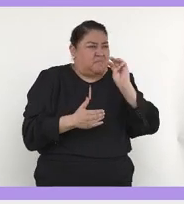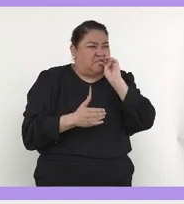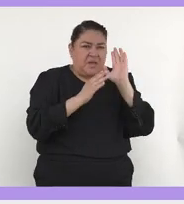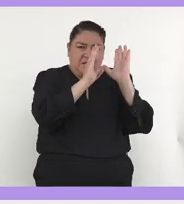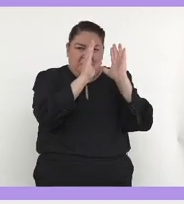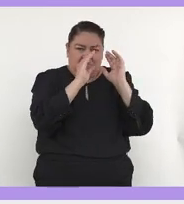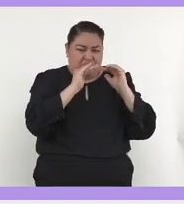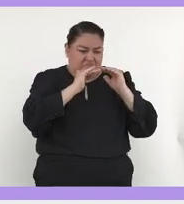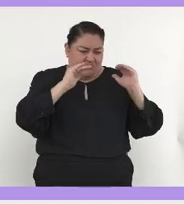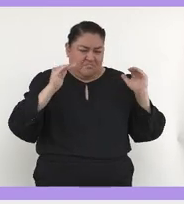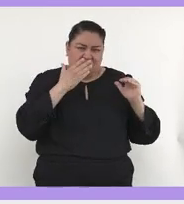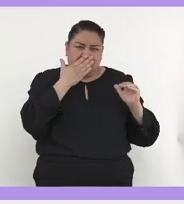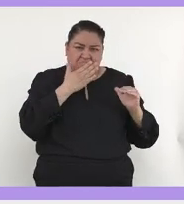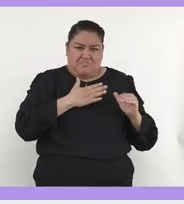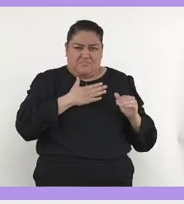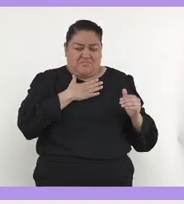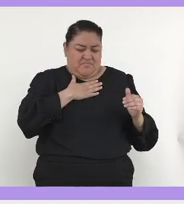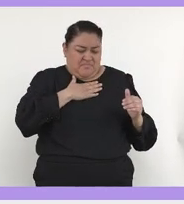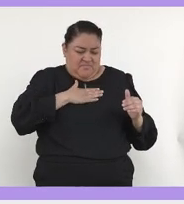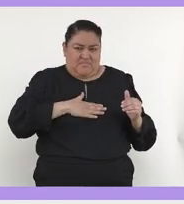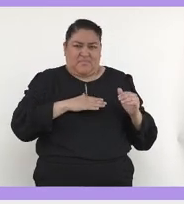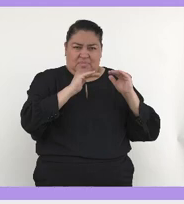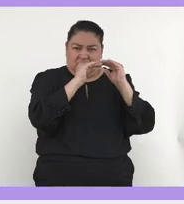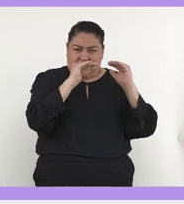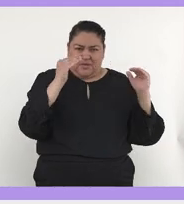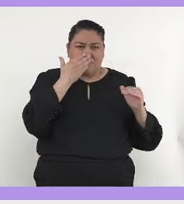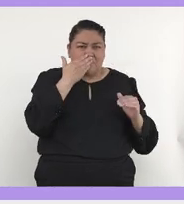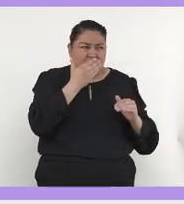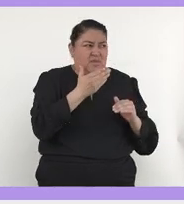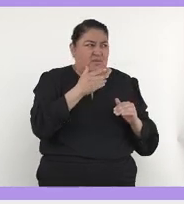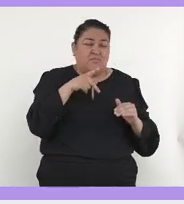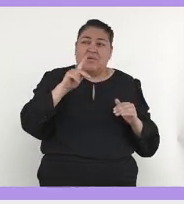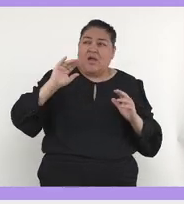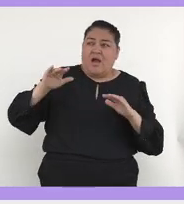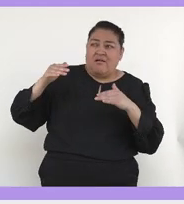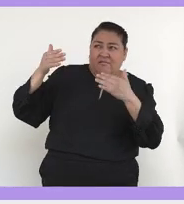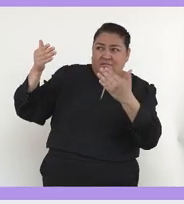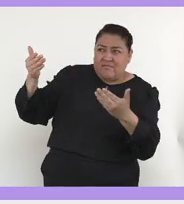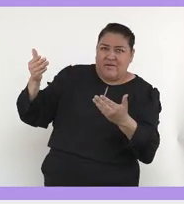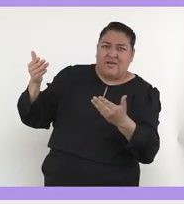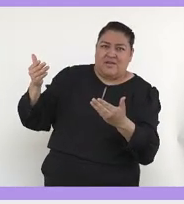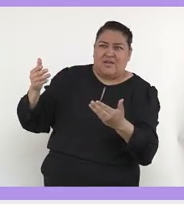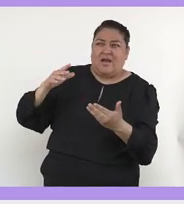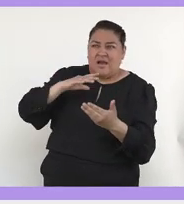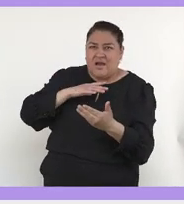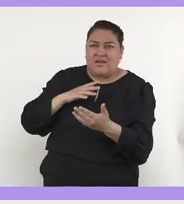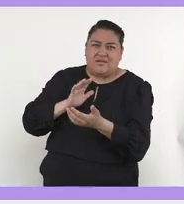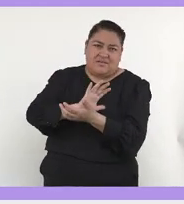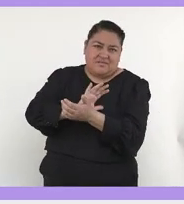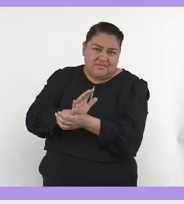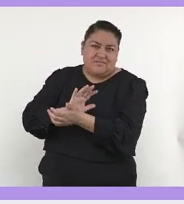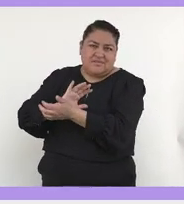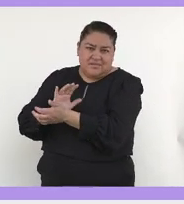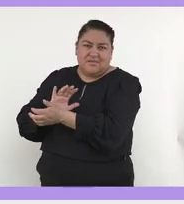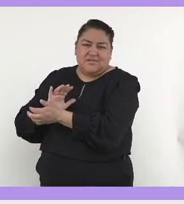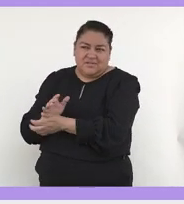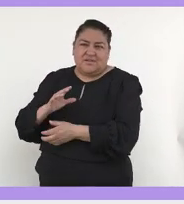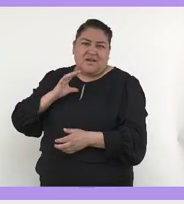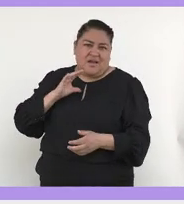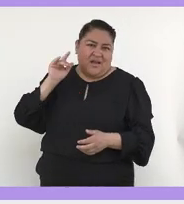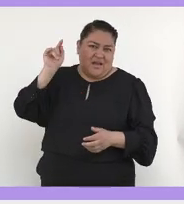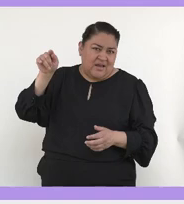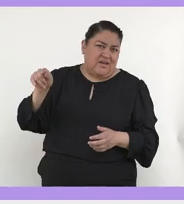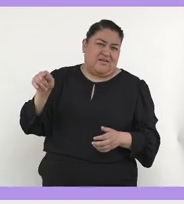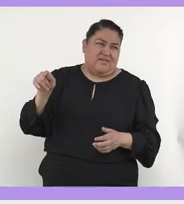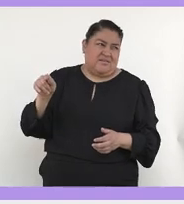lado fue como que bueno que no me enseñaron que esa era la la realidad aceptable o el parámetro por el cual yo tenía que regir